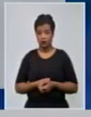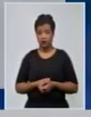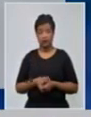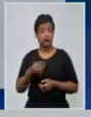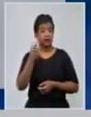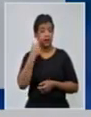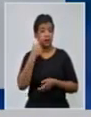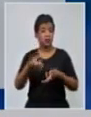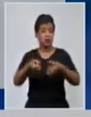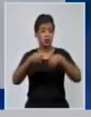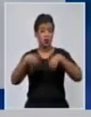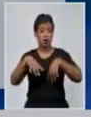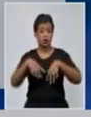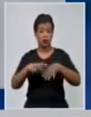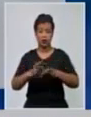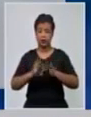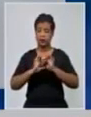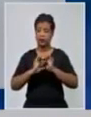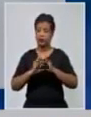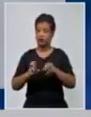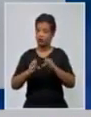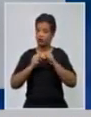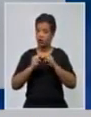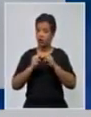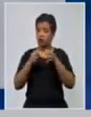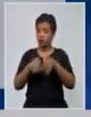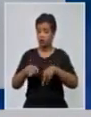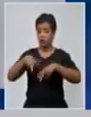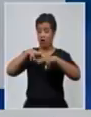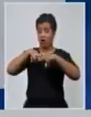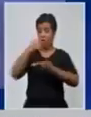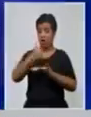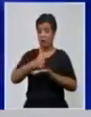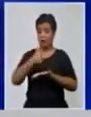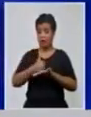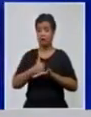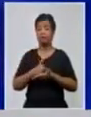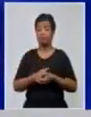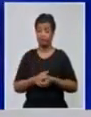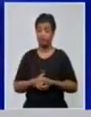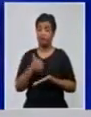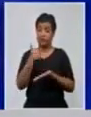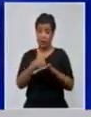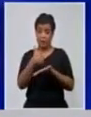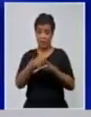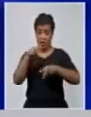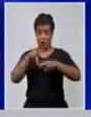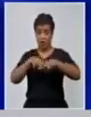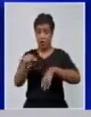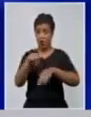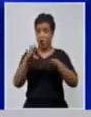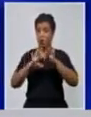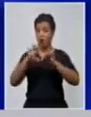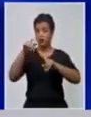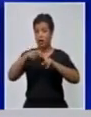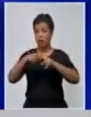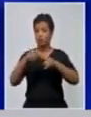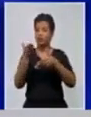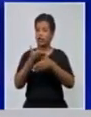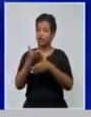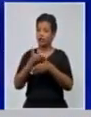la situación en la capital del país? 170. En la capital y en Guantánamo también, en Santiago en menor